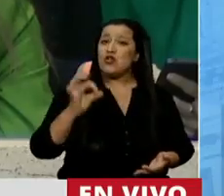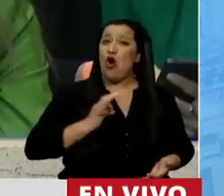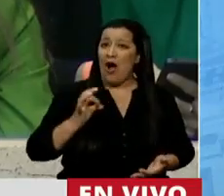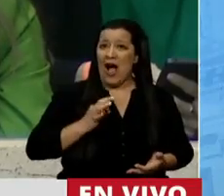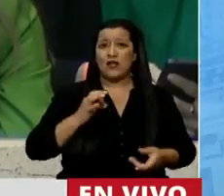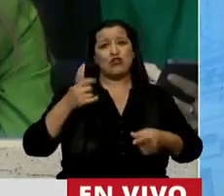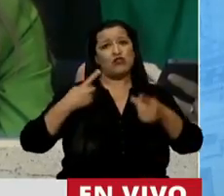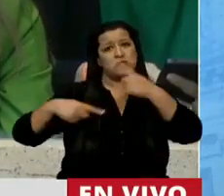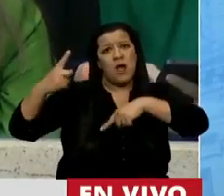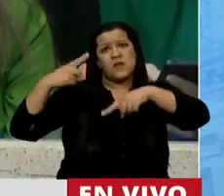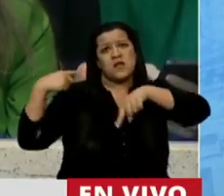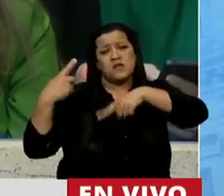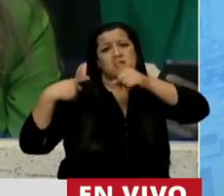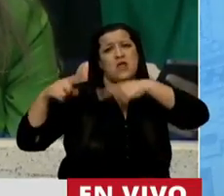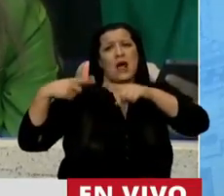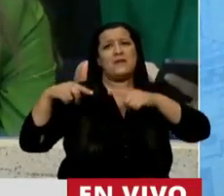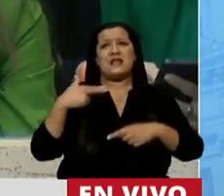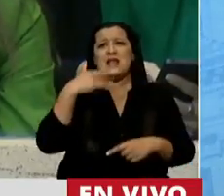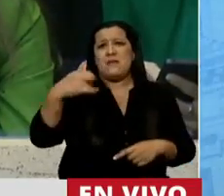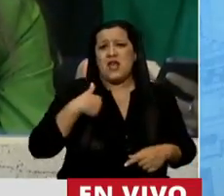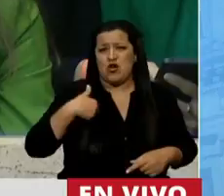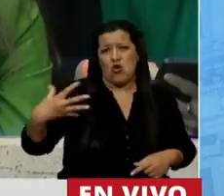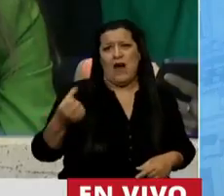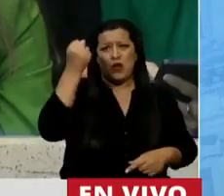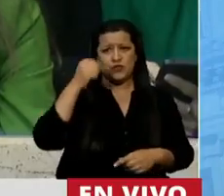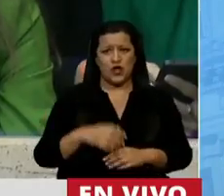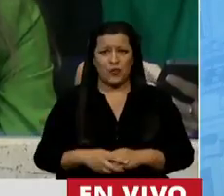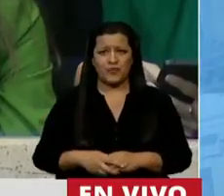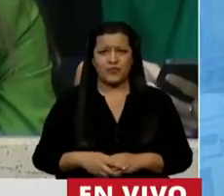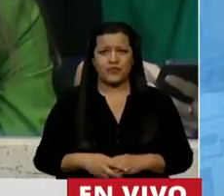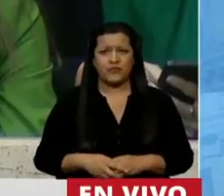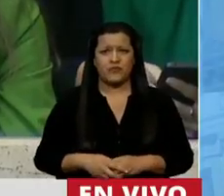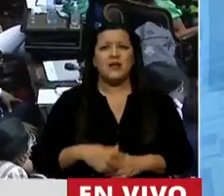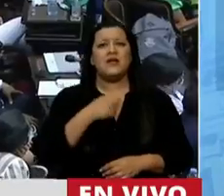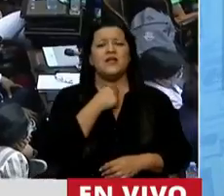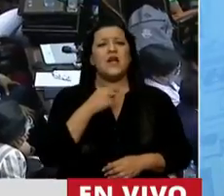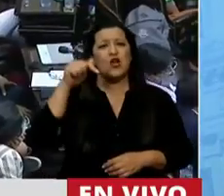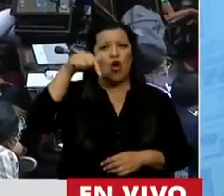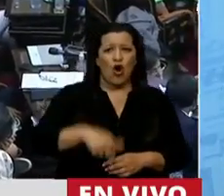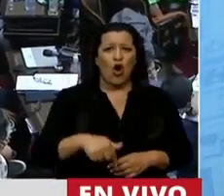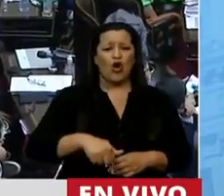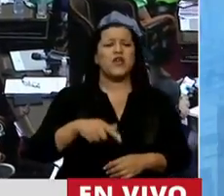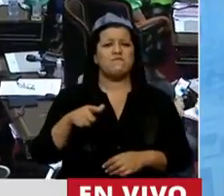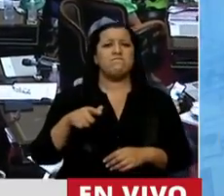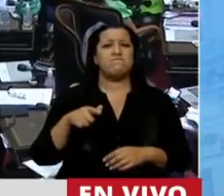llevo transitando el proceso de adopción de mi hijo y quiero hoy dar ese